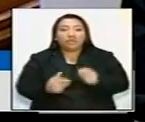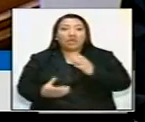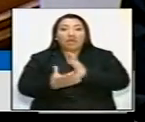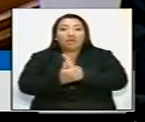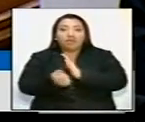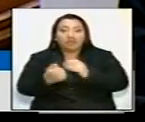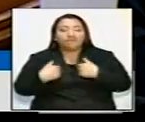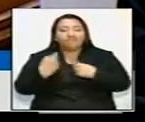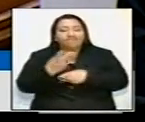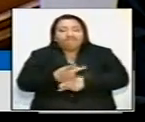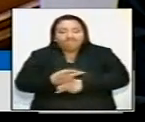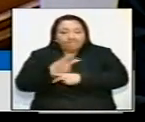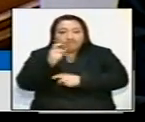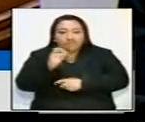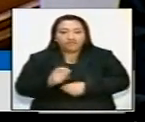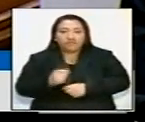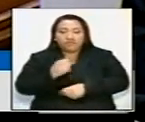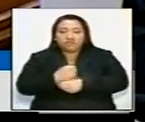que tenemos que cuidar.